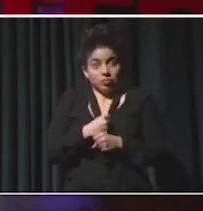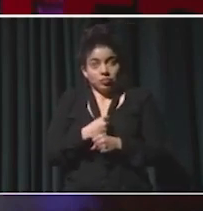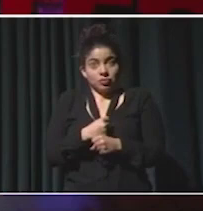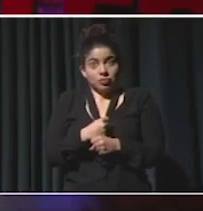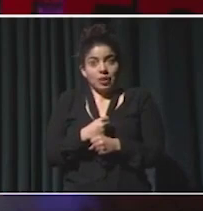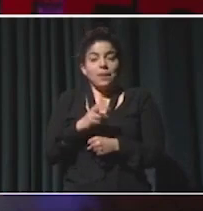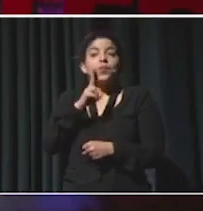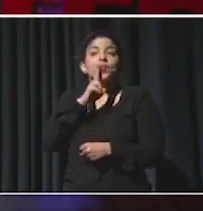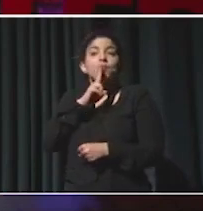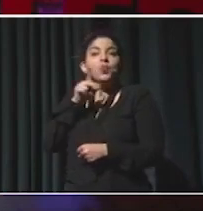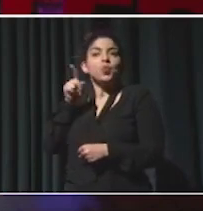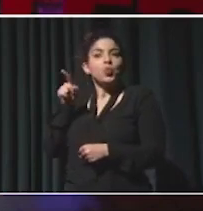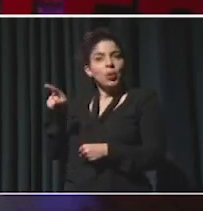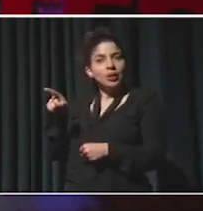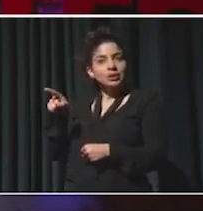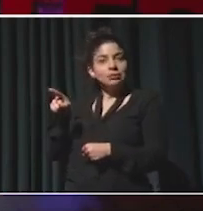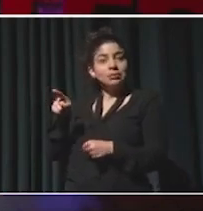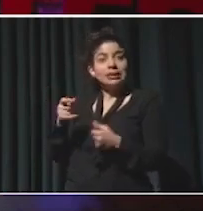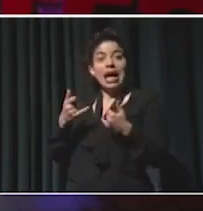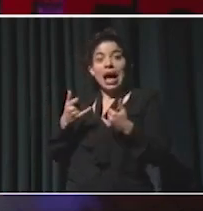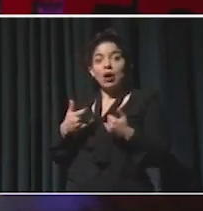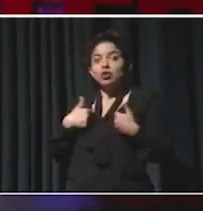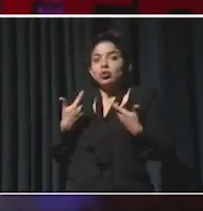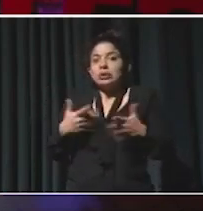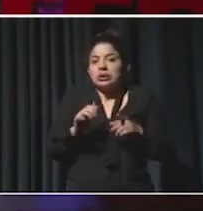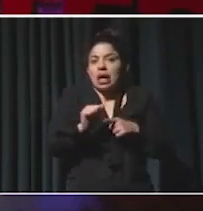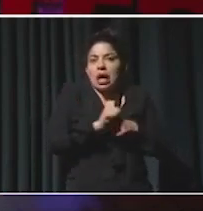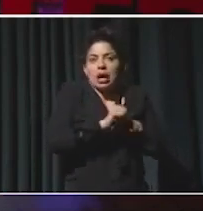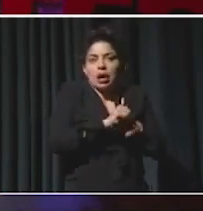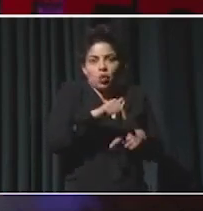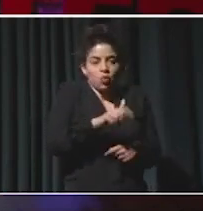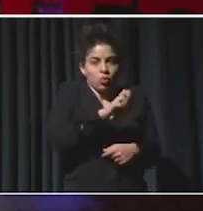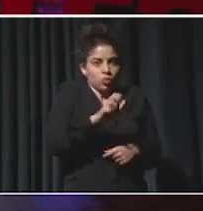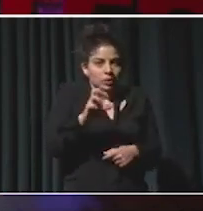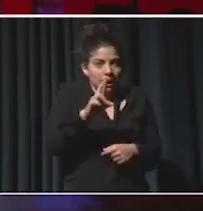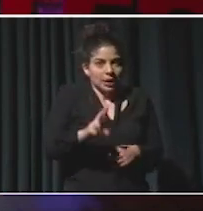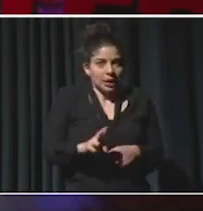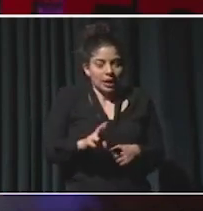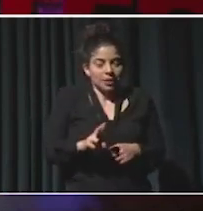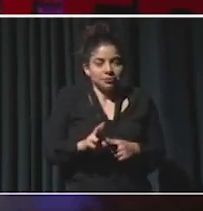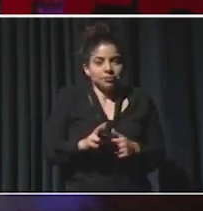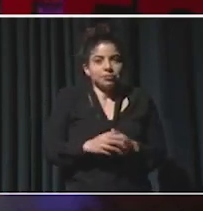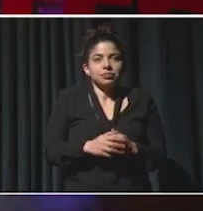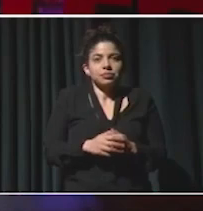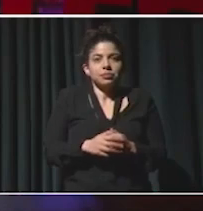en Honduras y ya capacité a gente en Costa Rica.